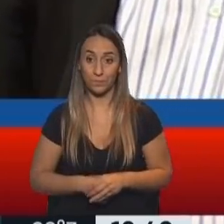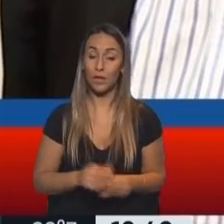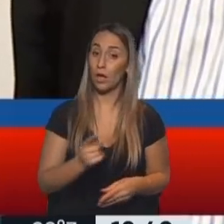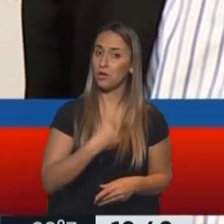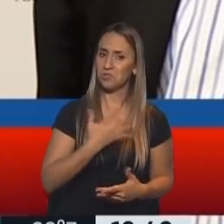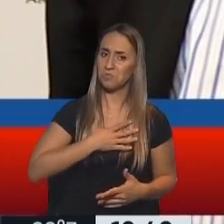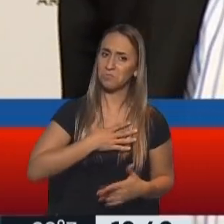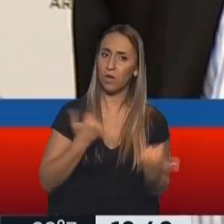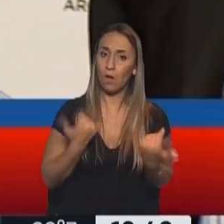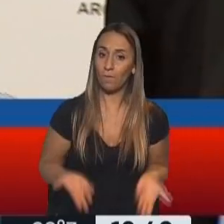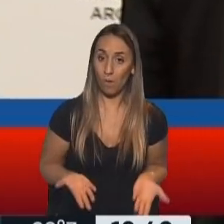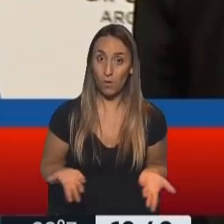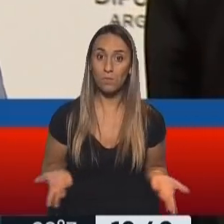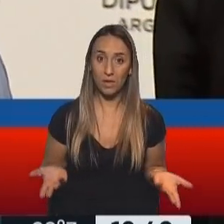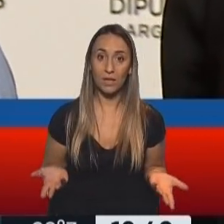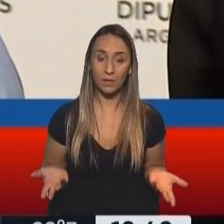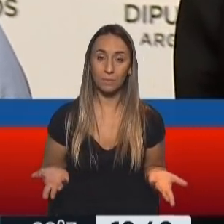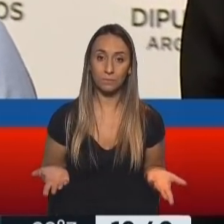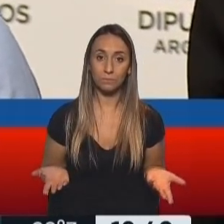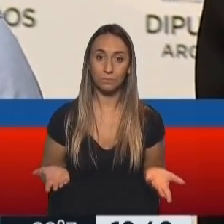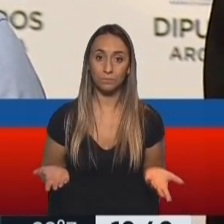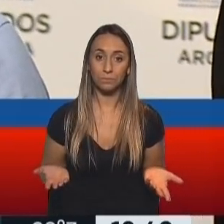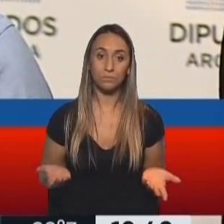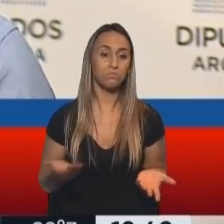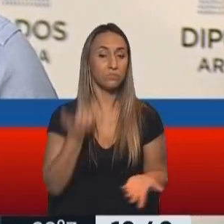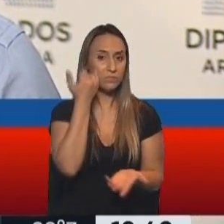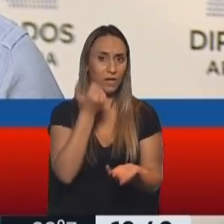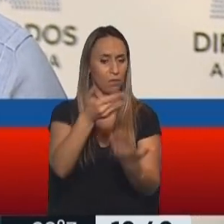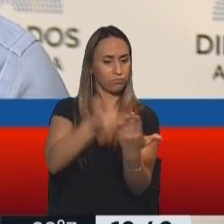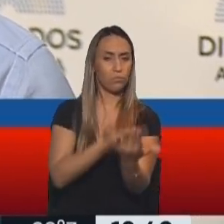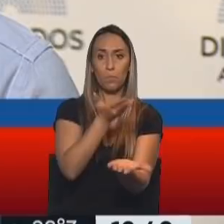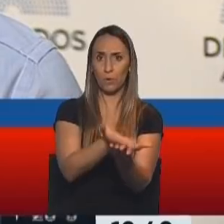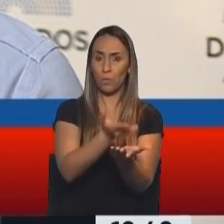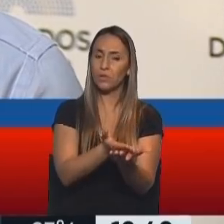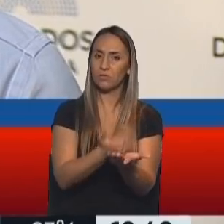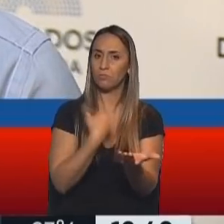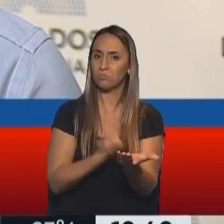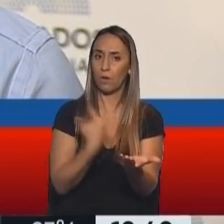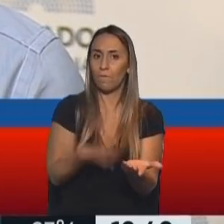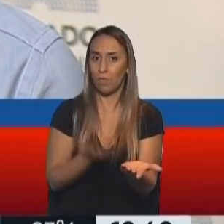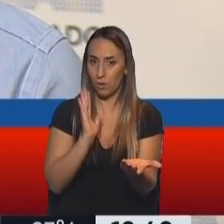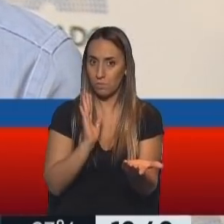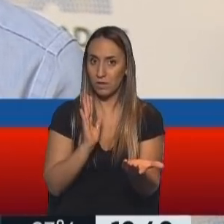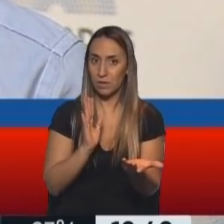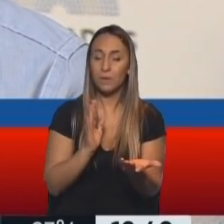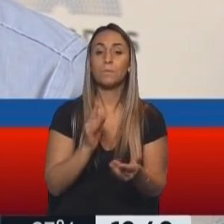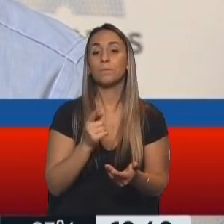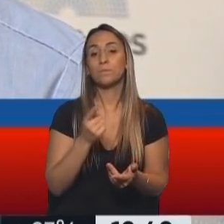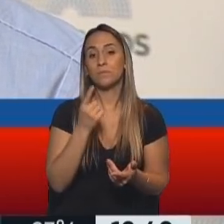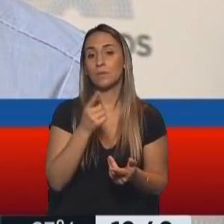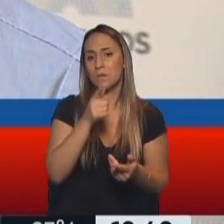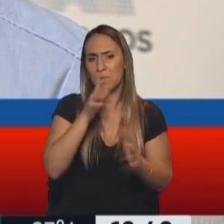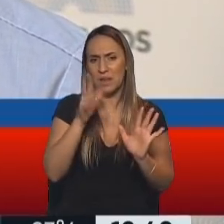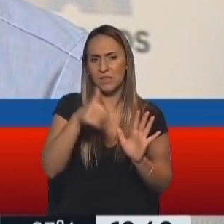satisfechos con lo que se ha propuesto y con lo que se ha acordado. Me parece que vamos a escuchar todas las